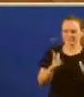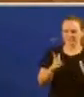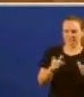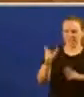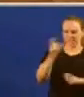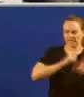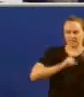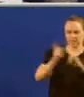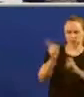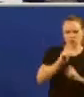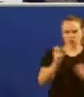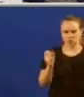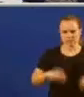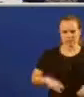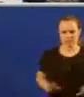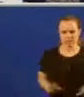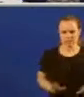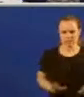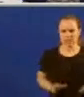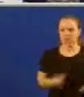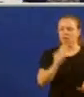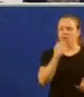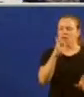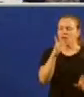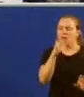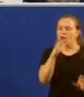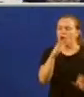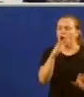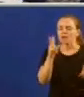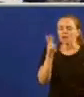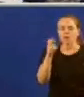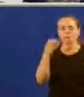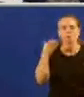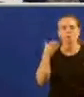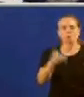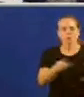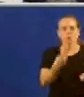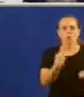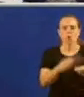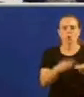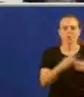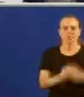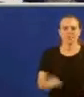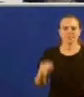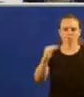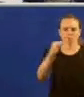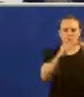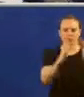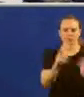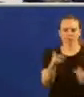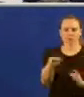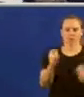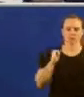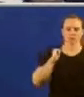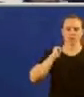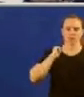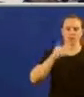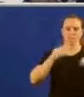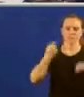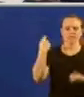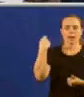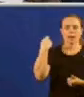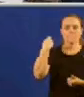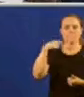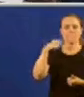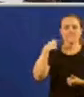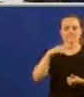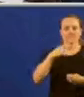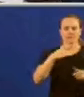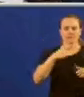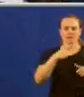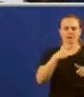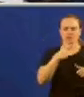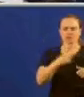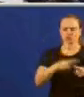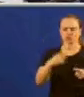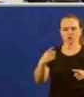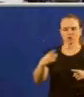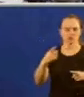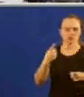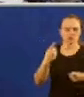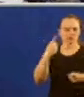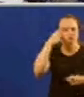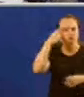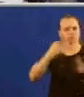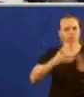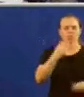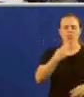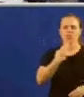Falemos de políticas de igualdade. Vostede empezou como presidente da Xunta en valentonado, decindo que ia acabar